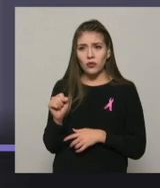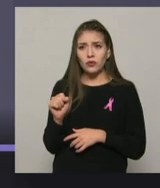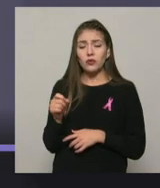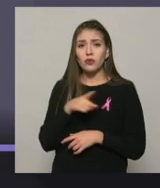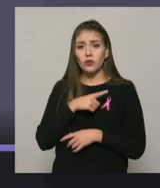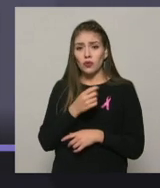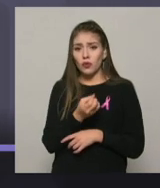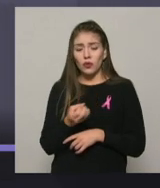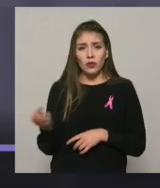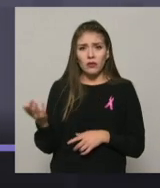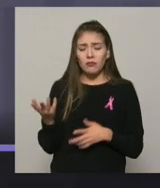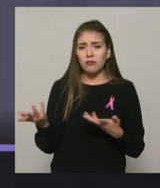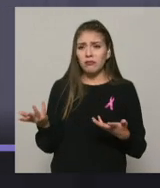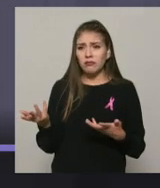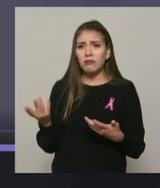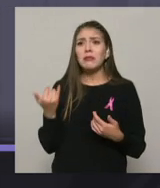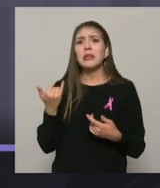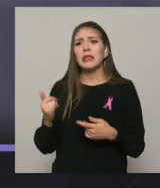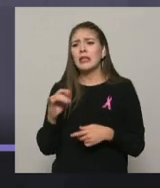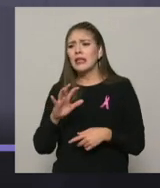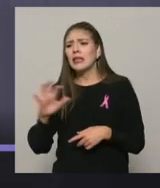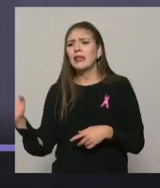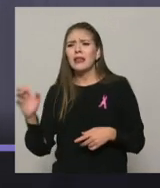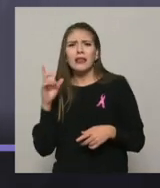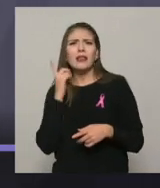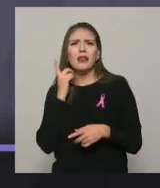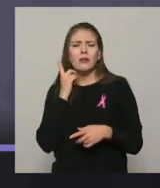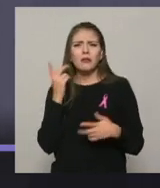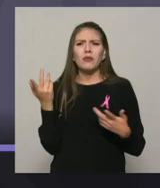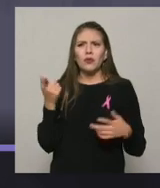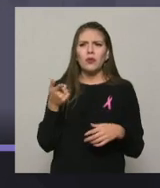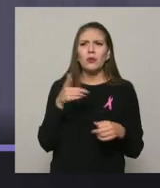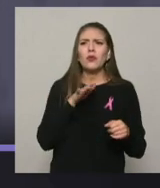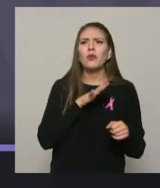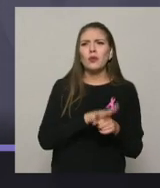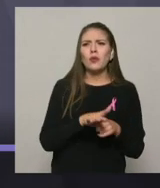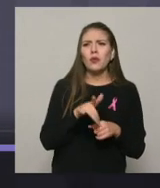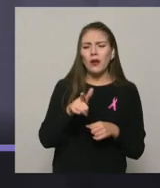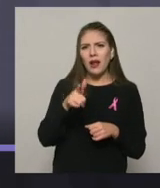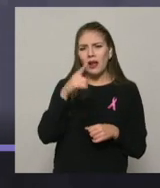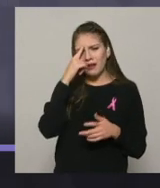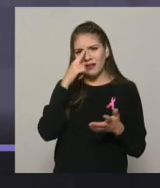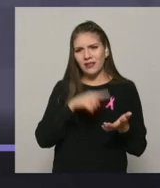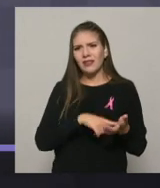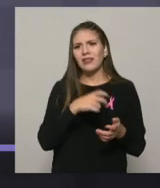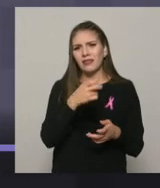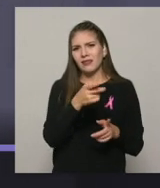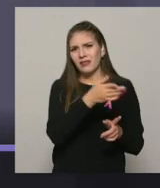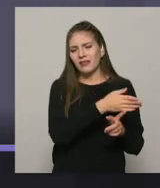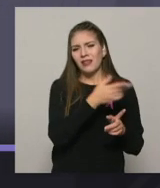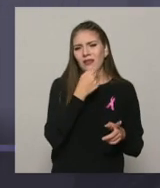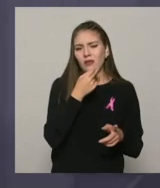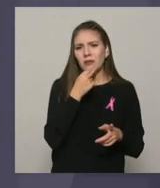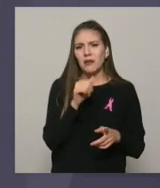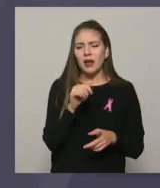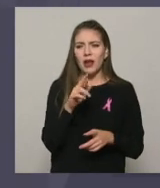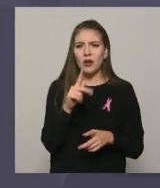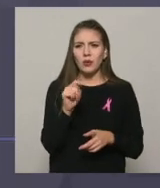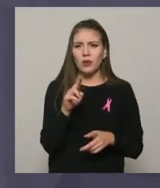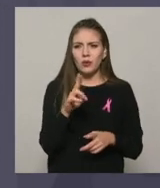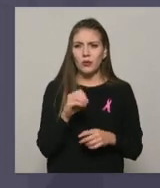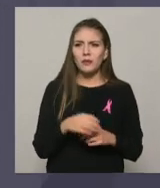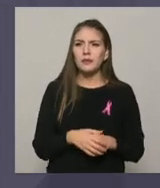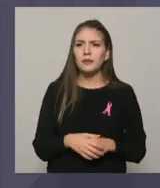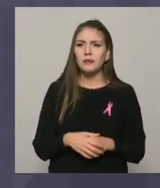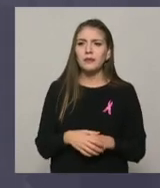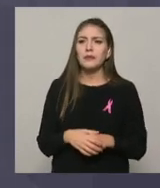este país y hay 500 diputados. ¿Cuál es tu apreciación sobre lo que está comentando Arturo? Nada más, otro dato, oncólogos